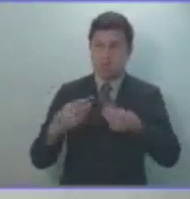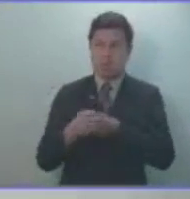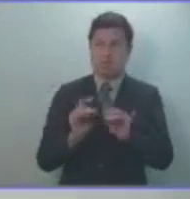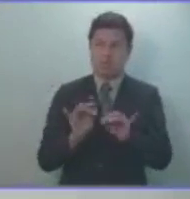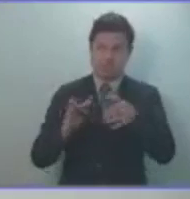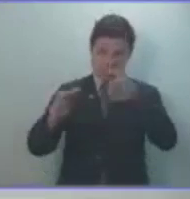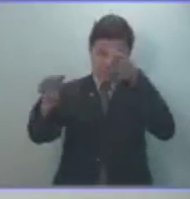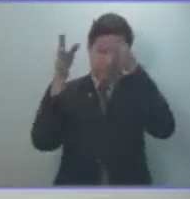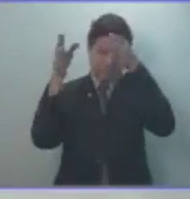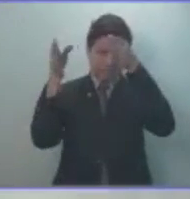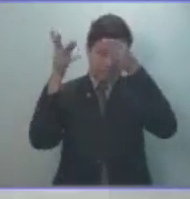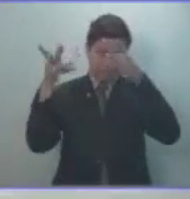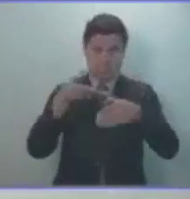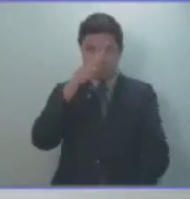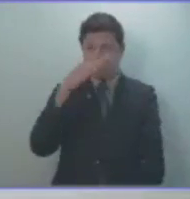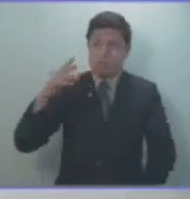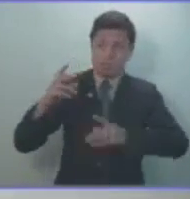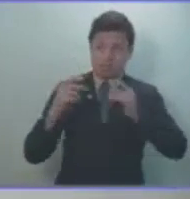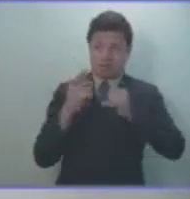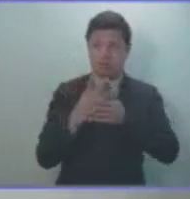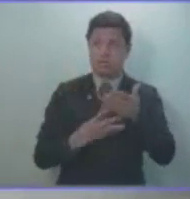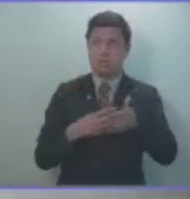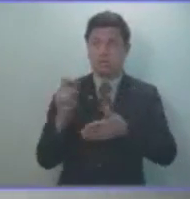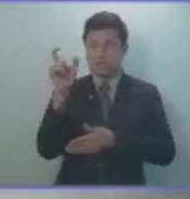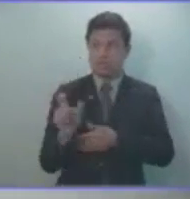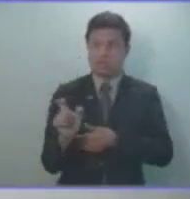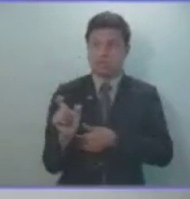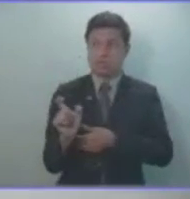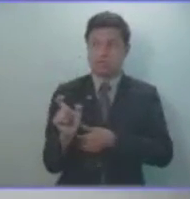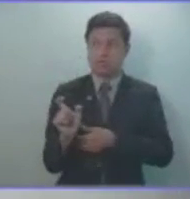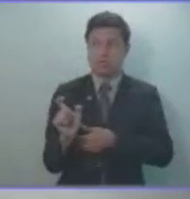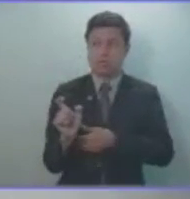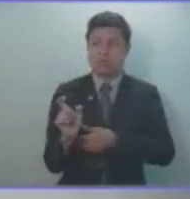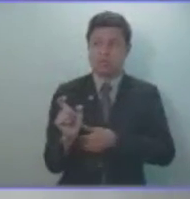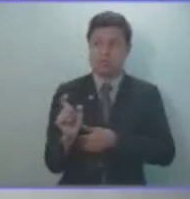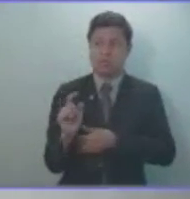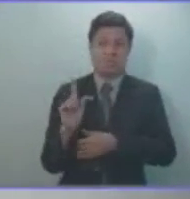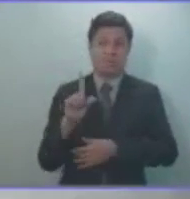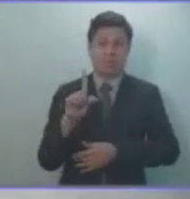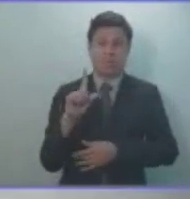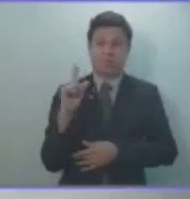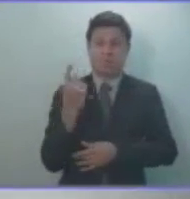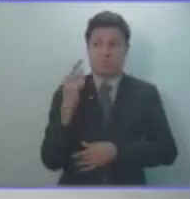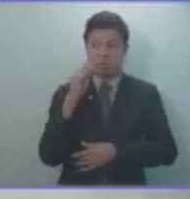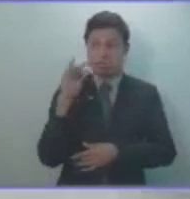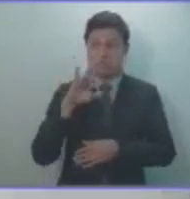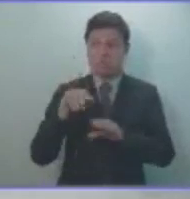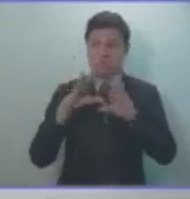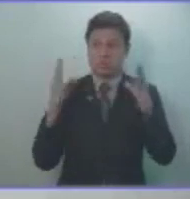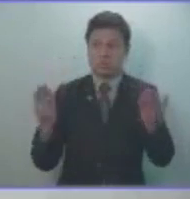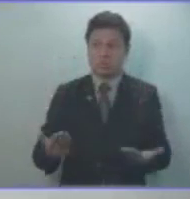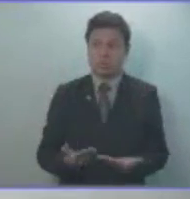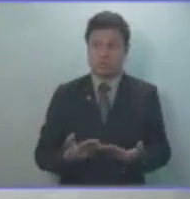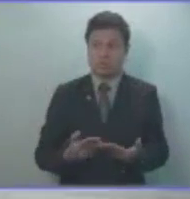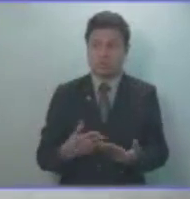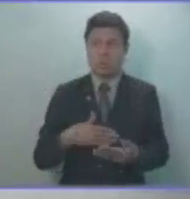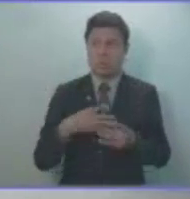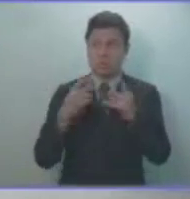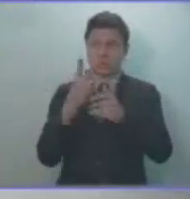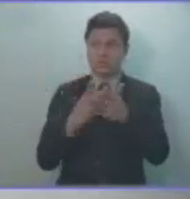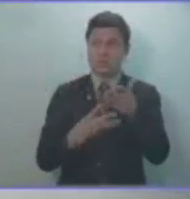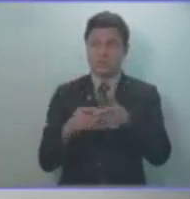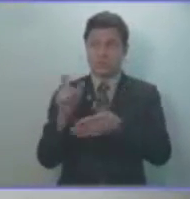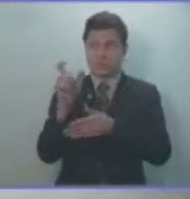son gastos que no hay ni un tan solo país en el mundo que no tenga gastos